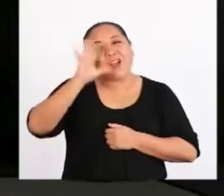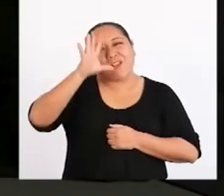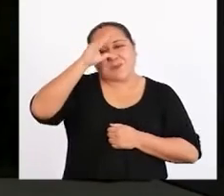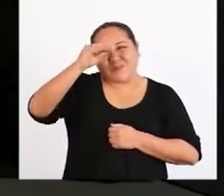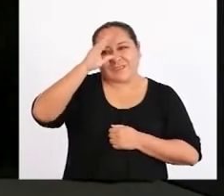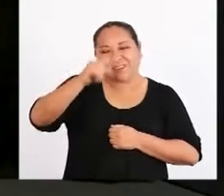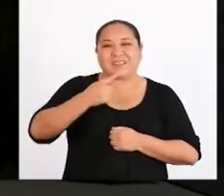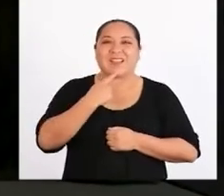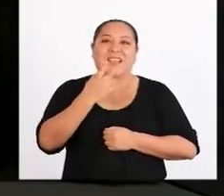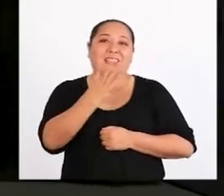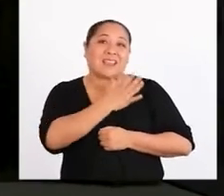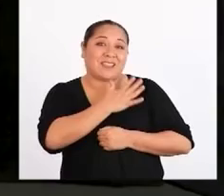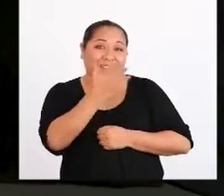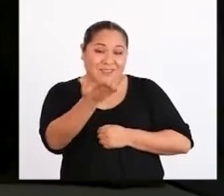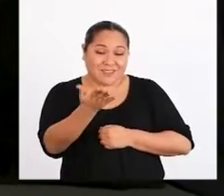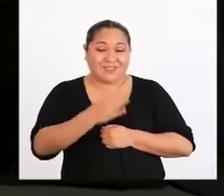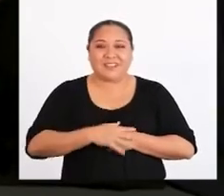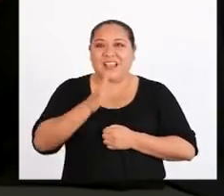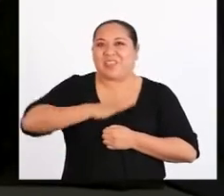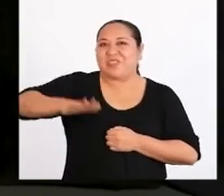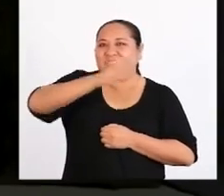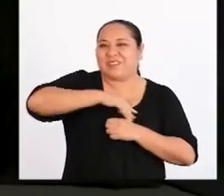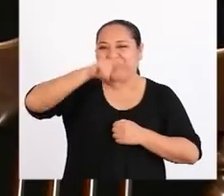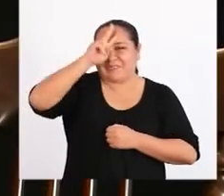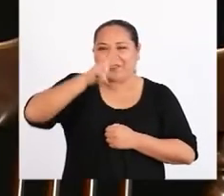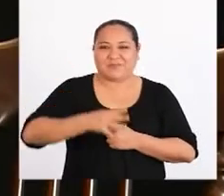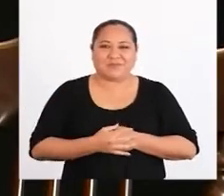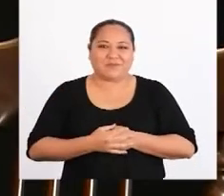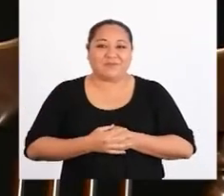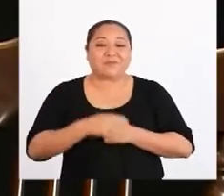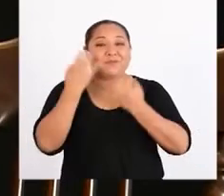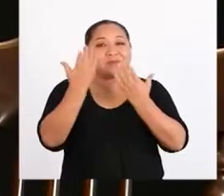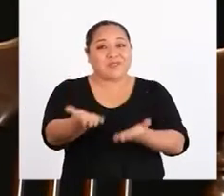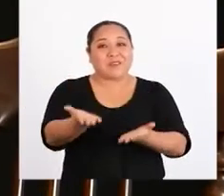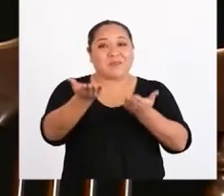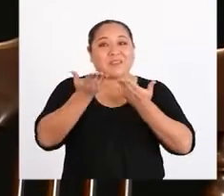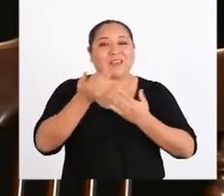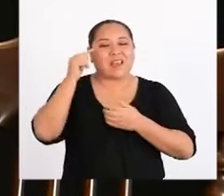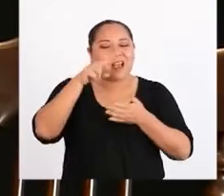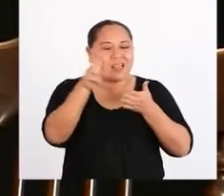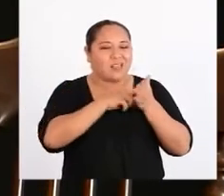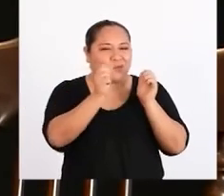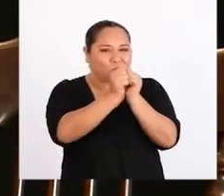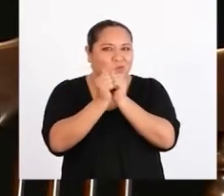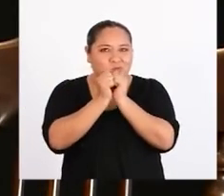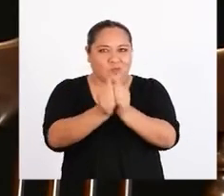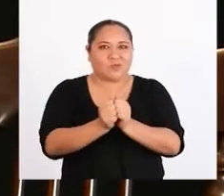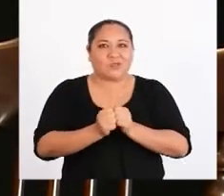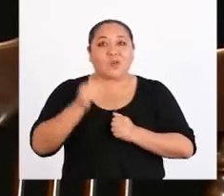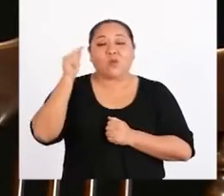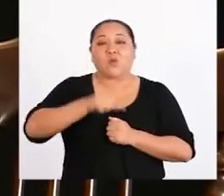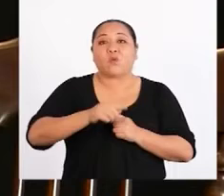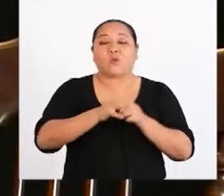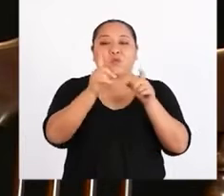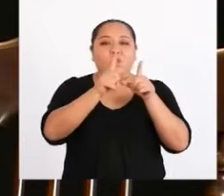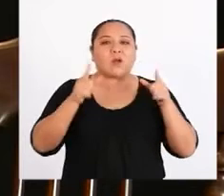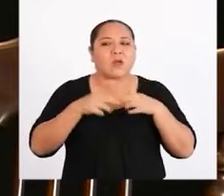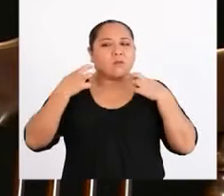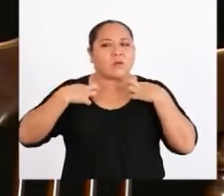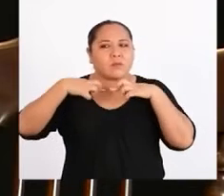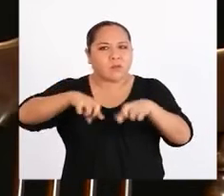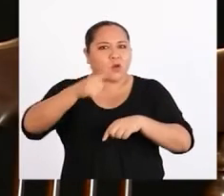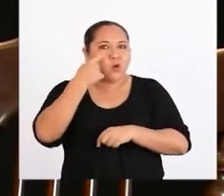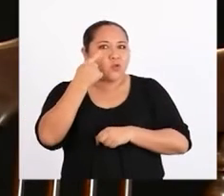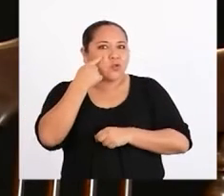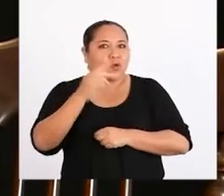Hola chicas y chicos de quinto grado de secundaria de todo el Perú. Bienvenidos a Leemos Juntos, un espacio que nos